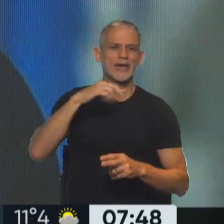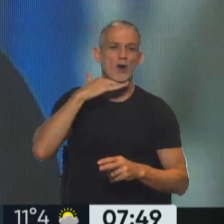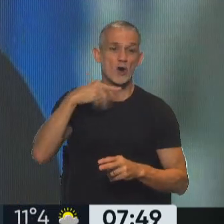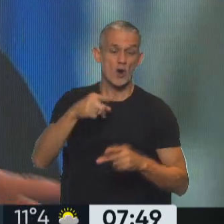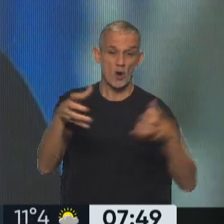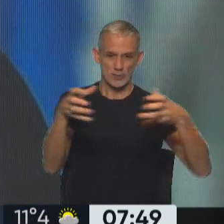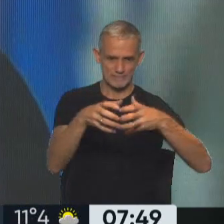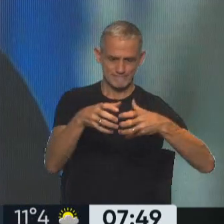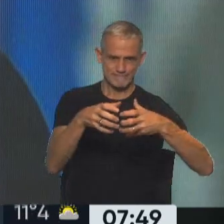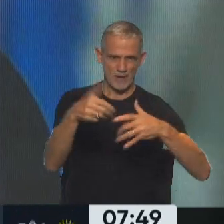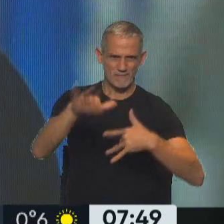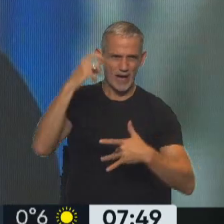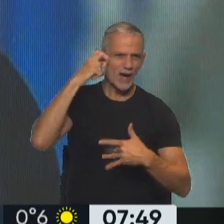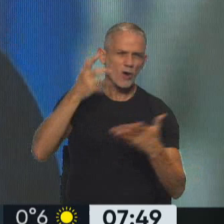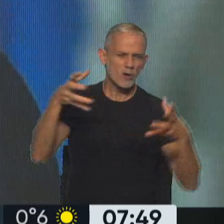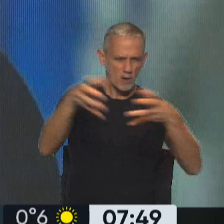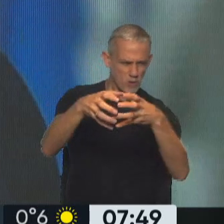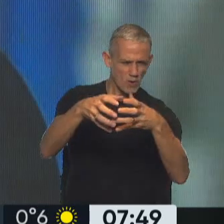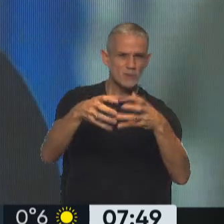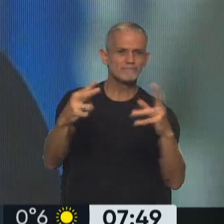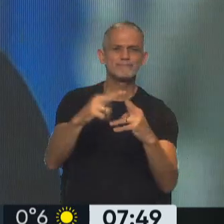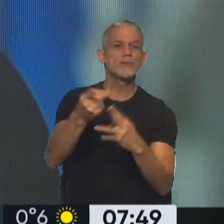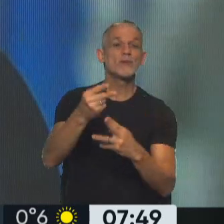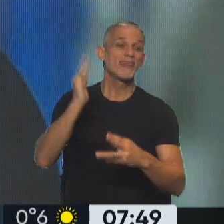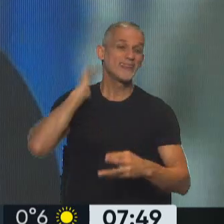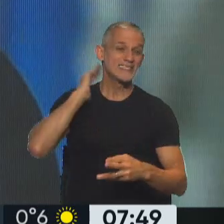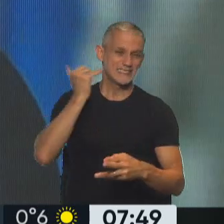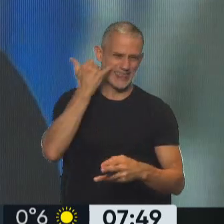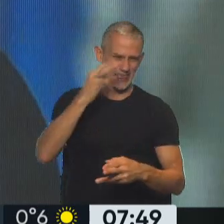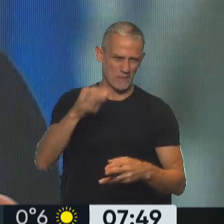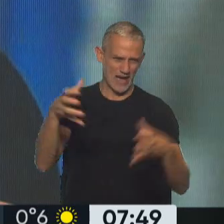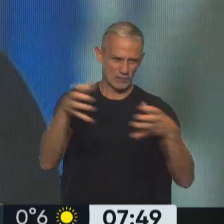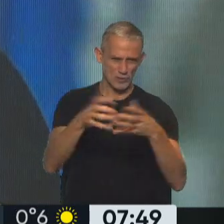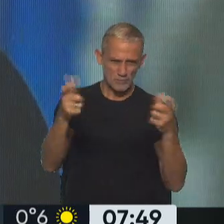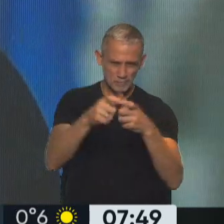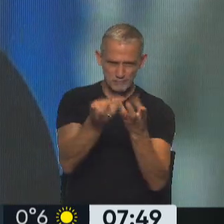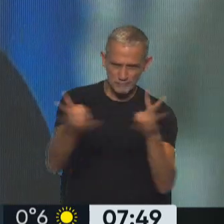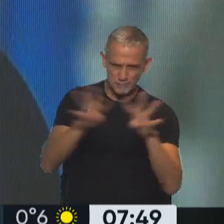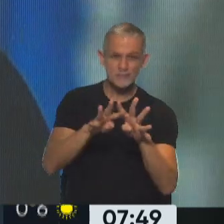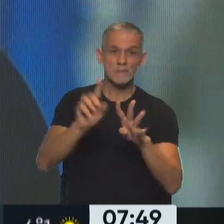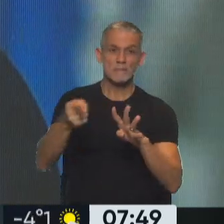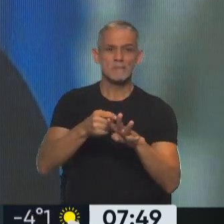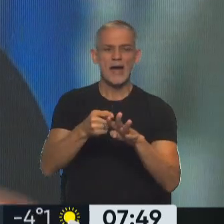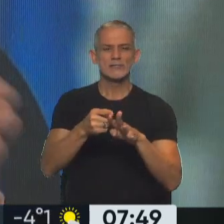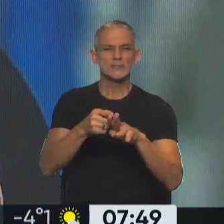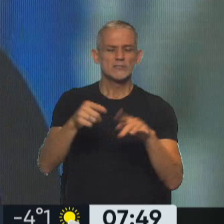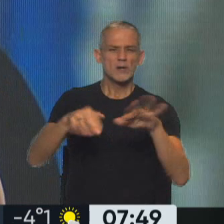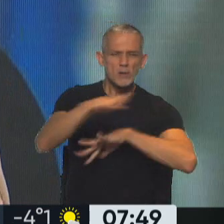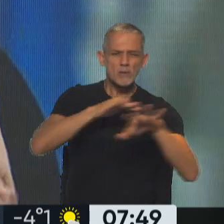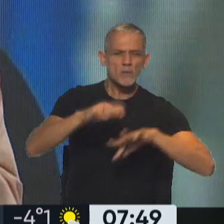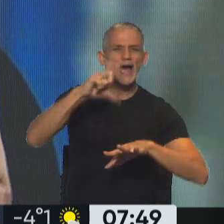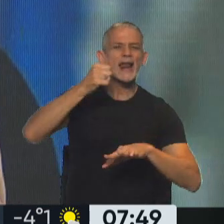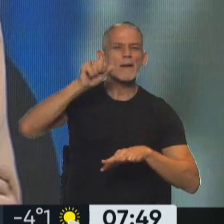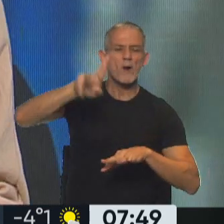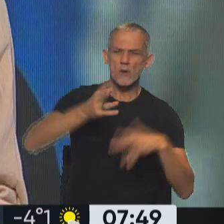del partido justicialista va a ser el próximo 16 de mayo y además los plenarios el operativo clamor hubo